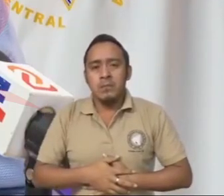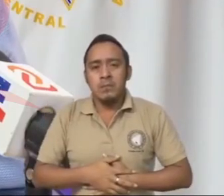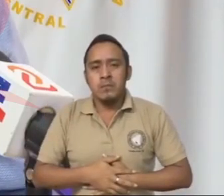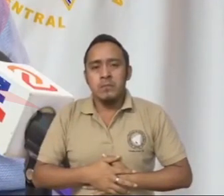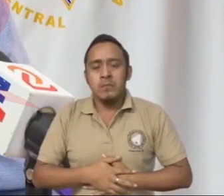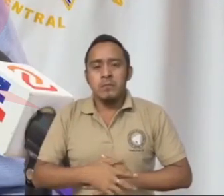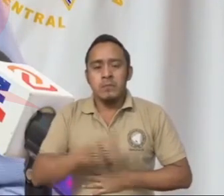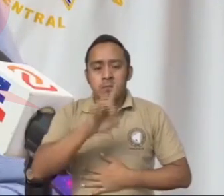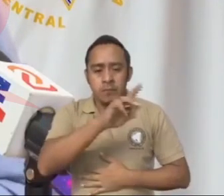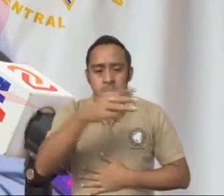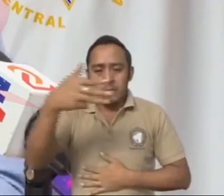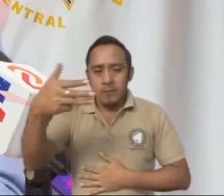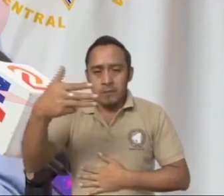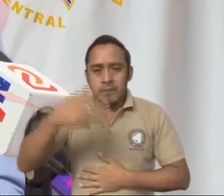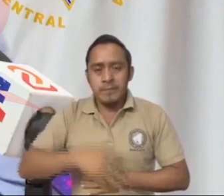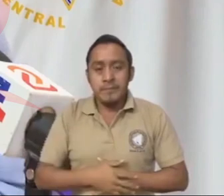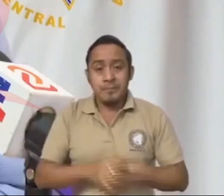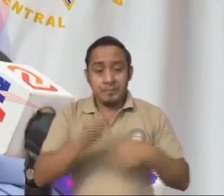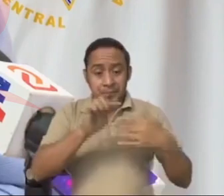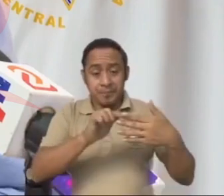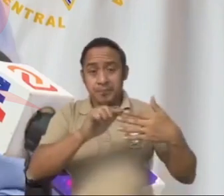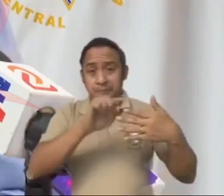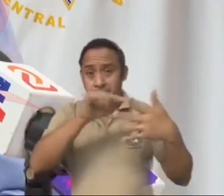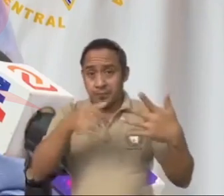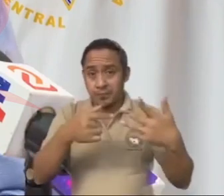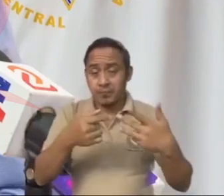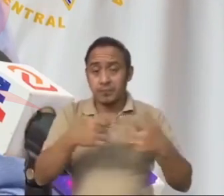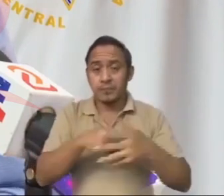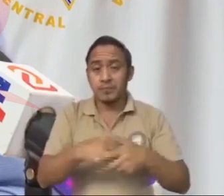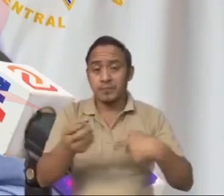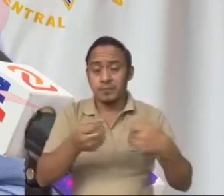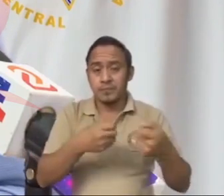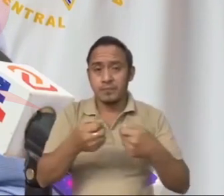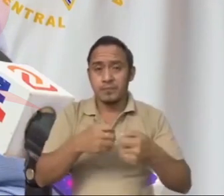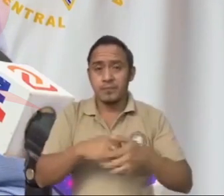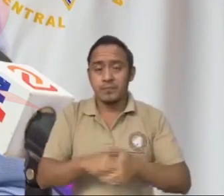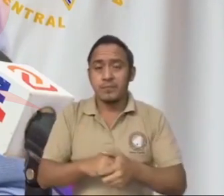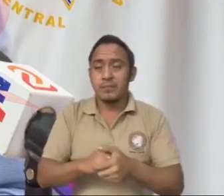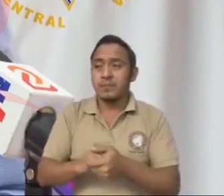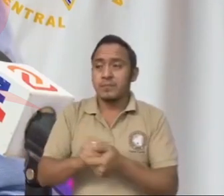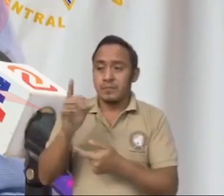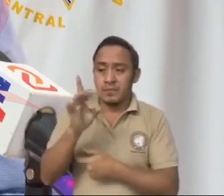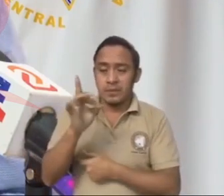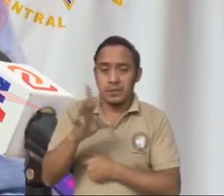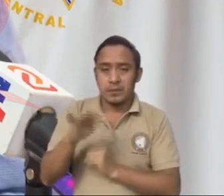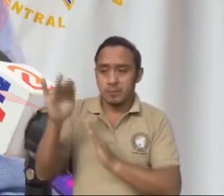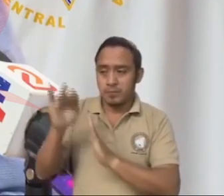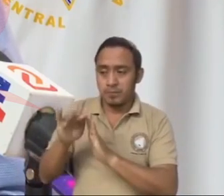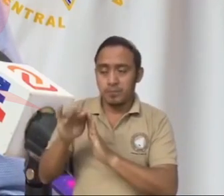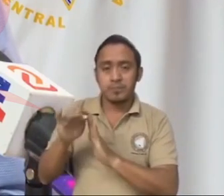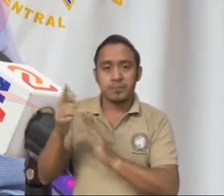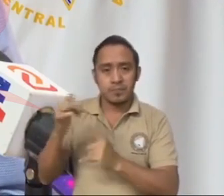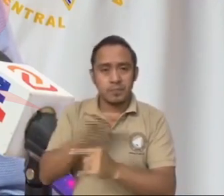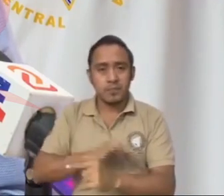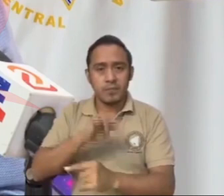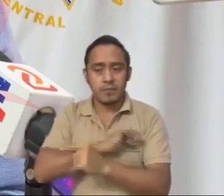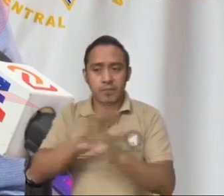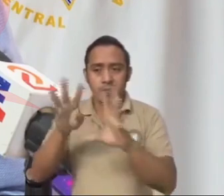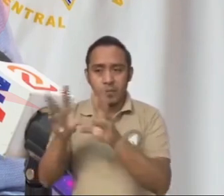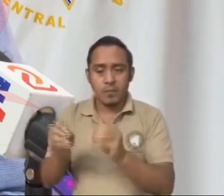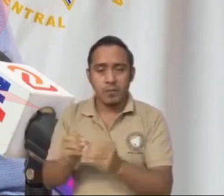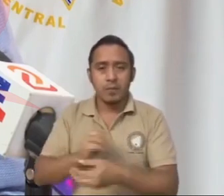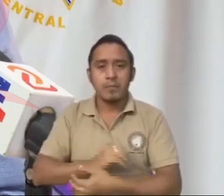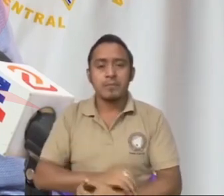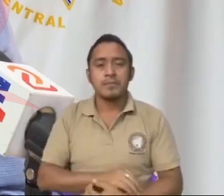De los 19 bienes exportados, 15 mejoraron en los valores totales